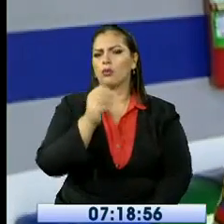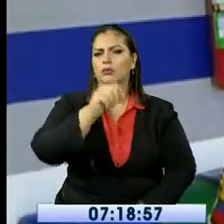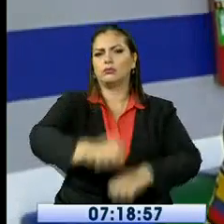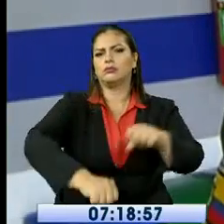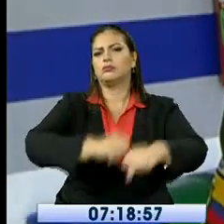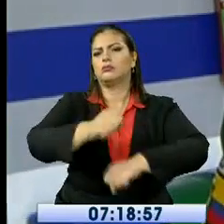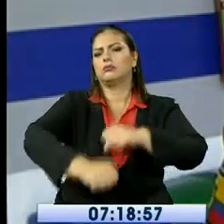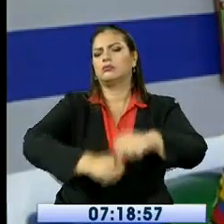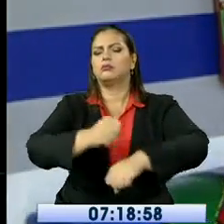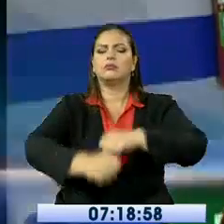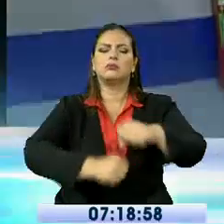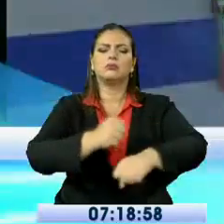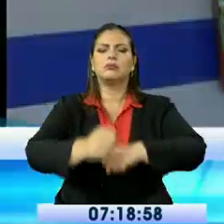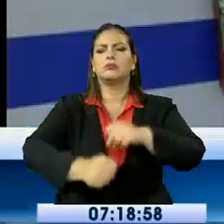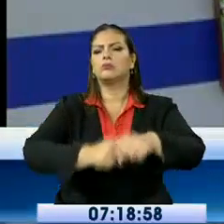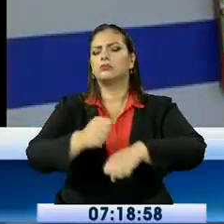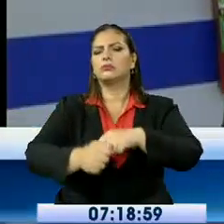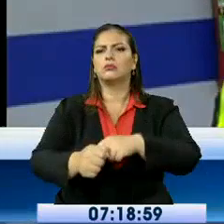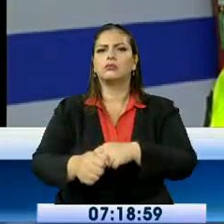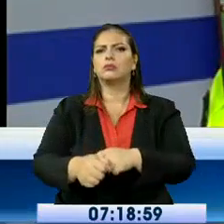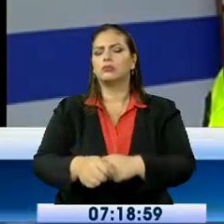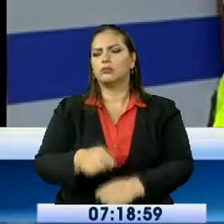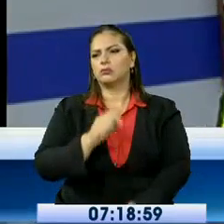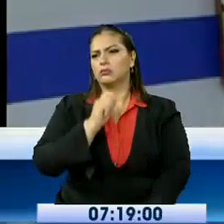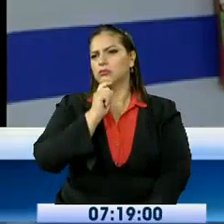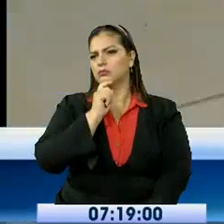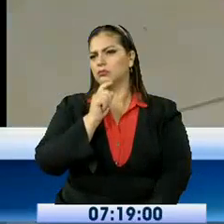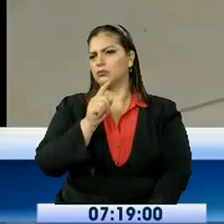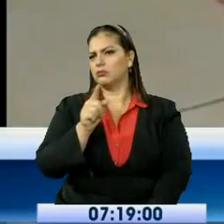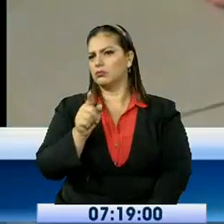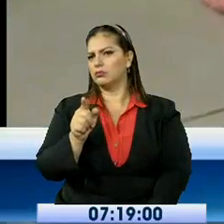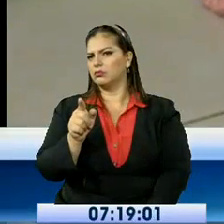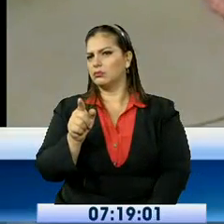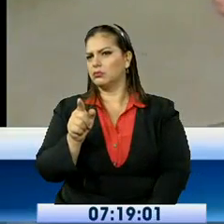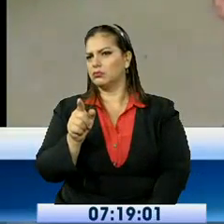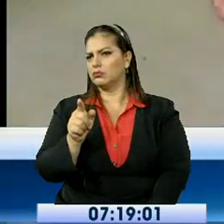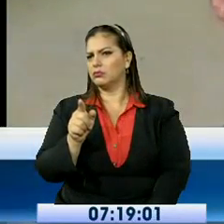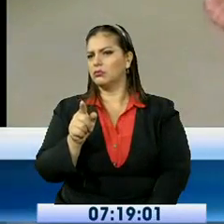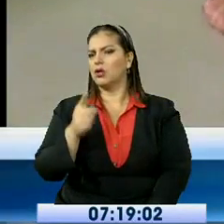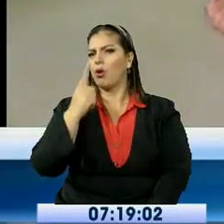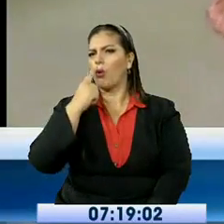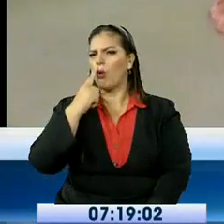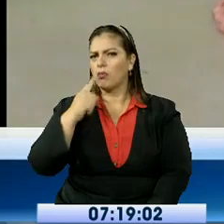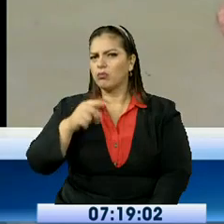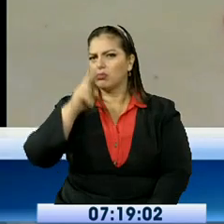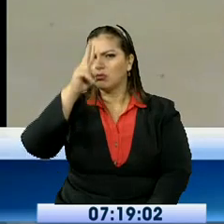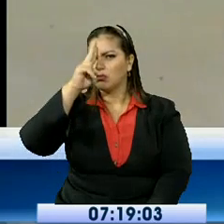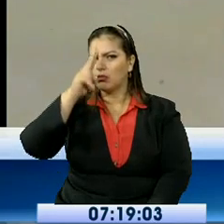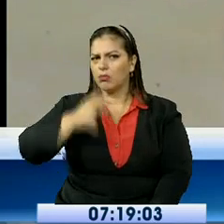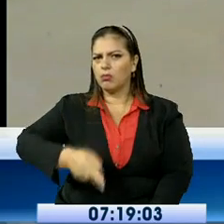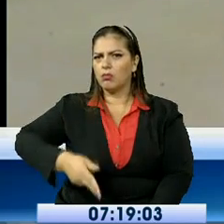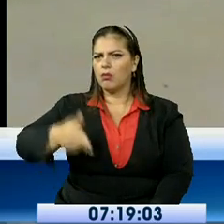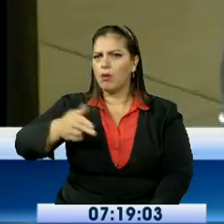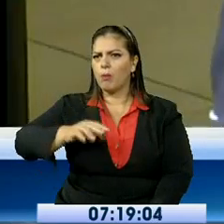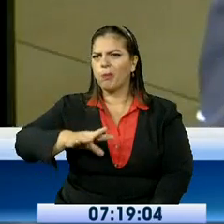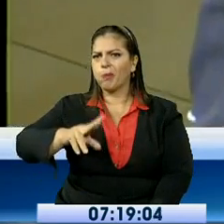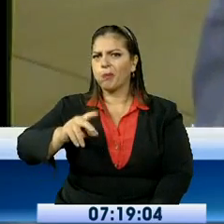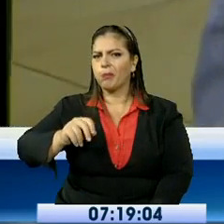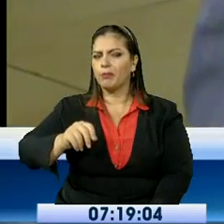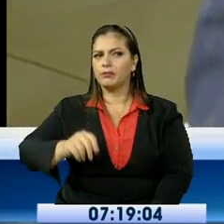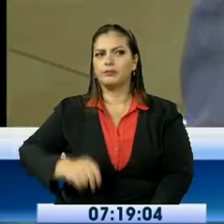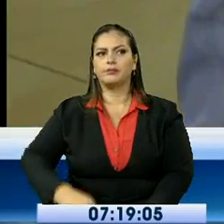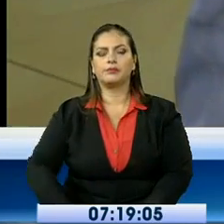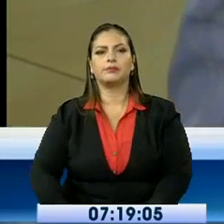esas bicicletas que venía siendo ya perseguida por los individuos. Al percatarse de la situación, uno de los deportistas se